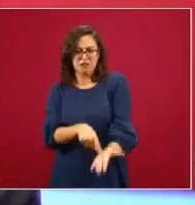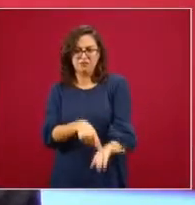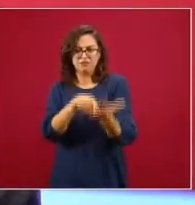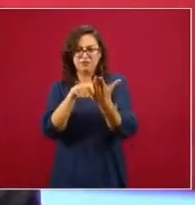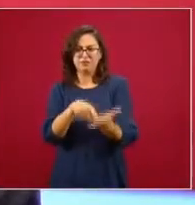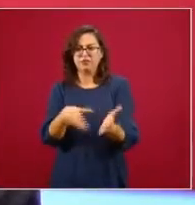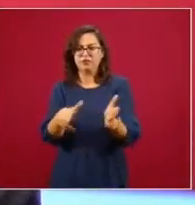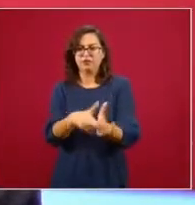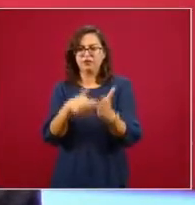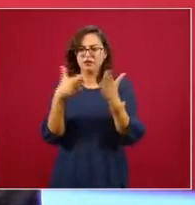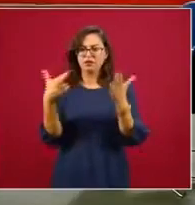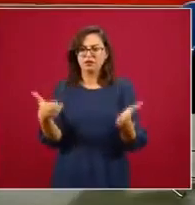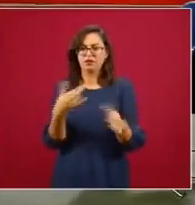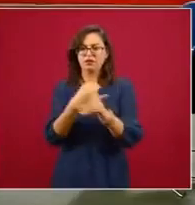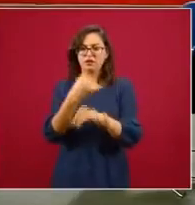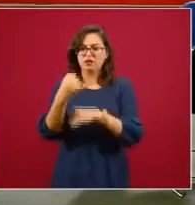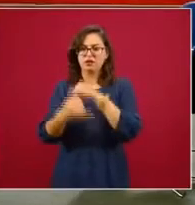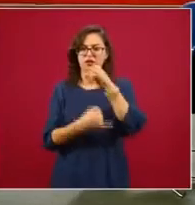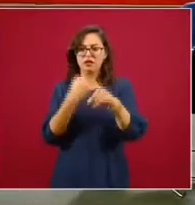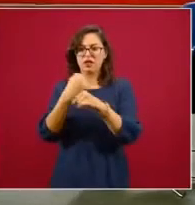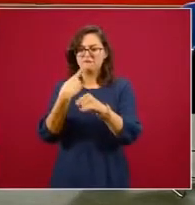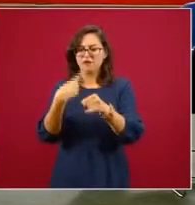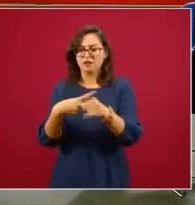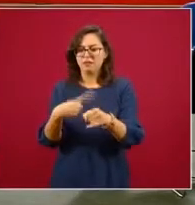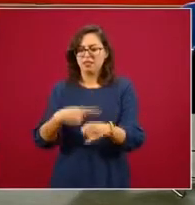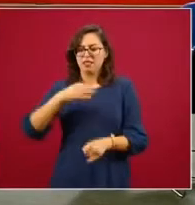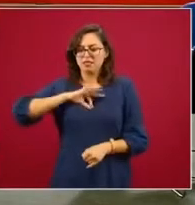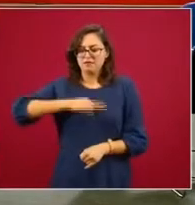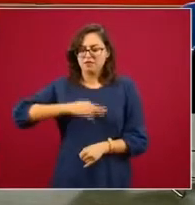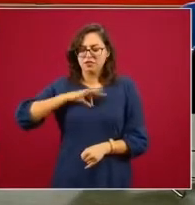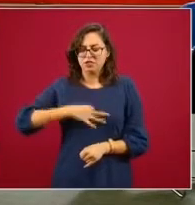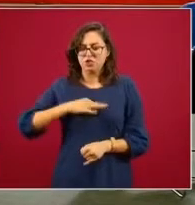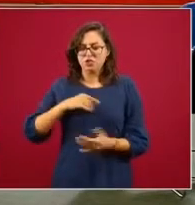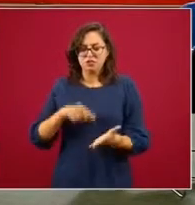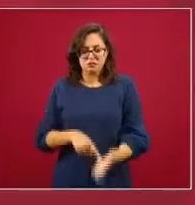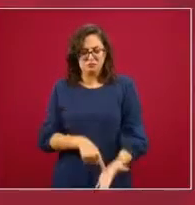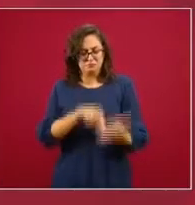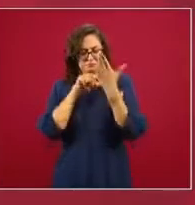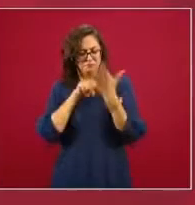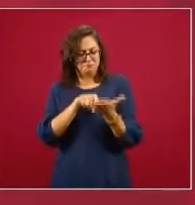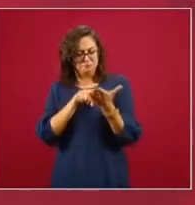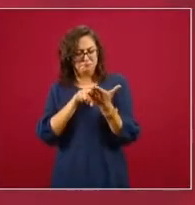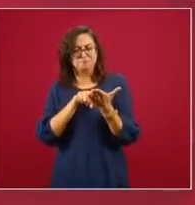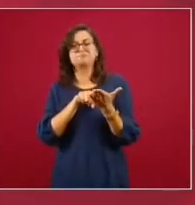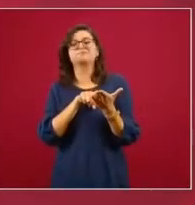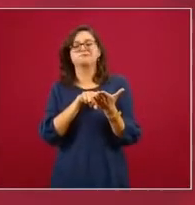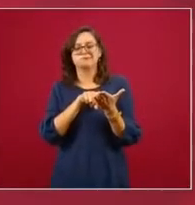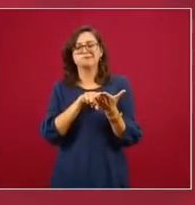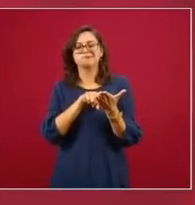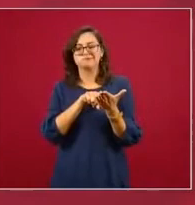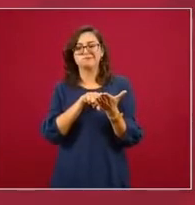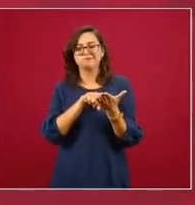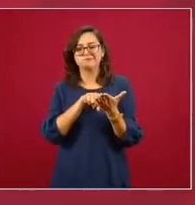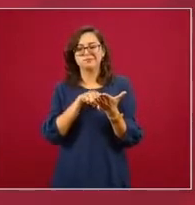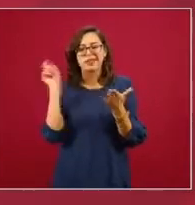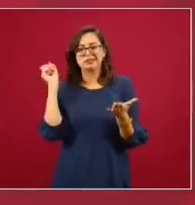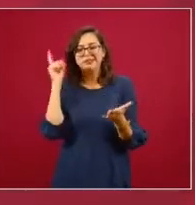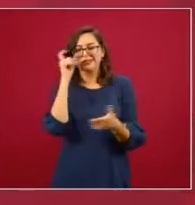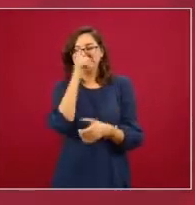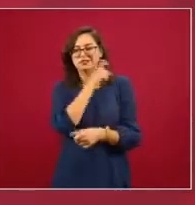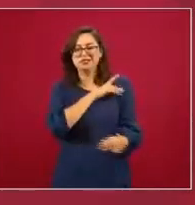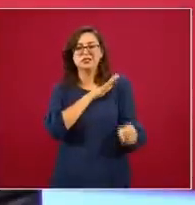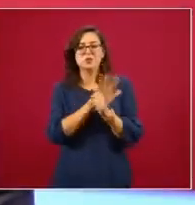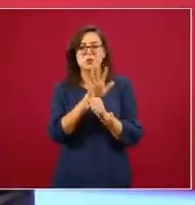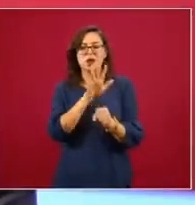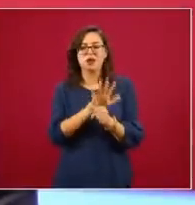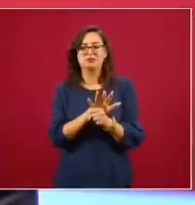publicado en la Revista Internacional de Enfermedades Infecciosas, y el gran reto es el poder tener un